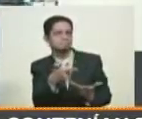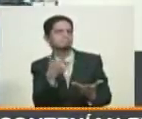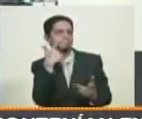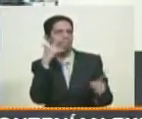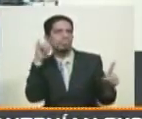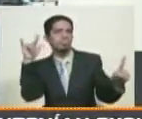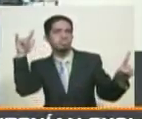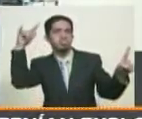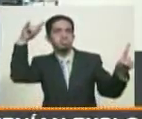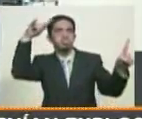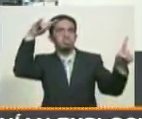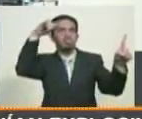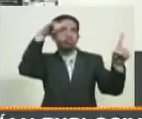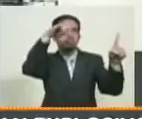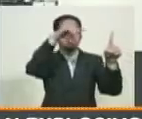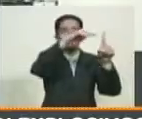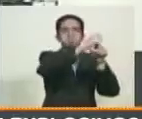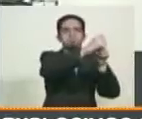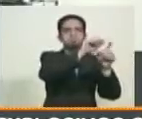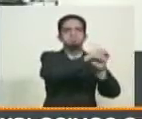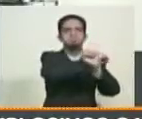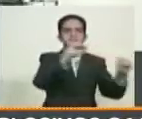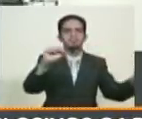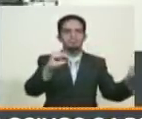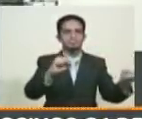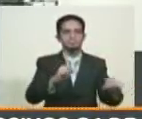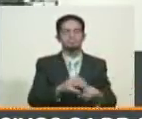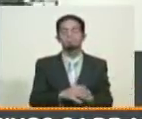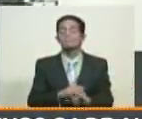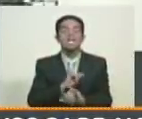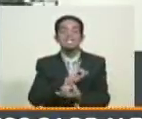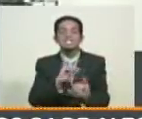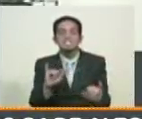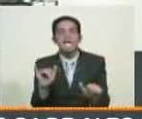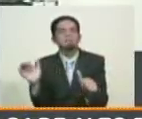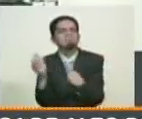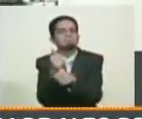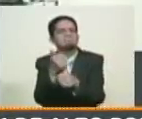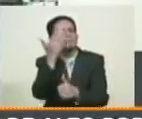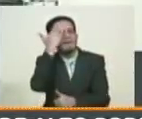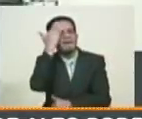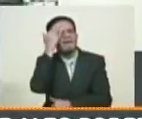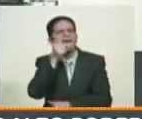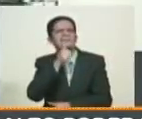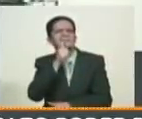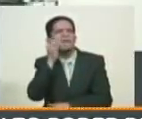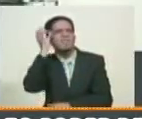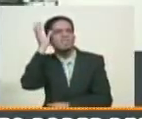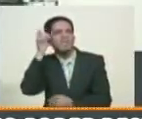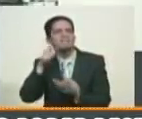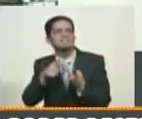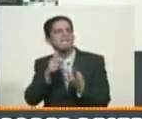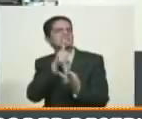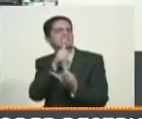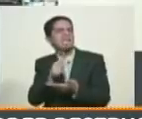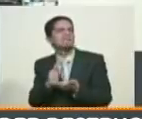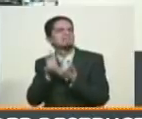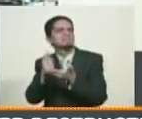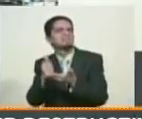Se ha identificado a todos los autores materiales del hecho y sus colaboradores